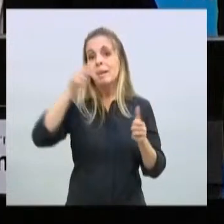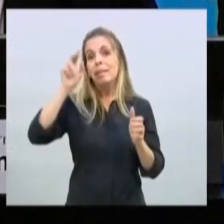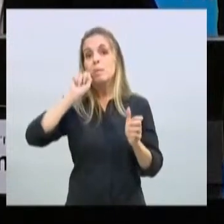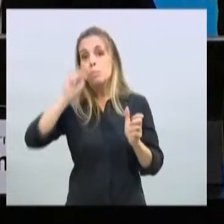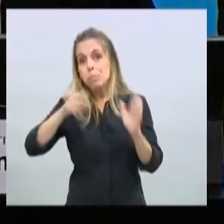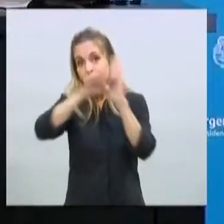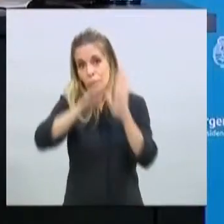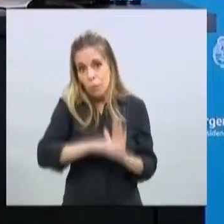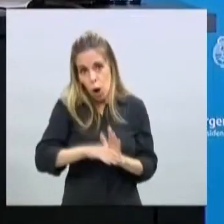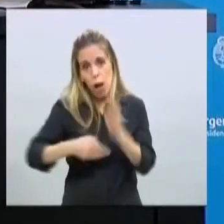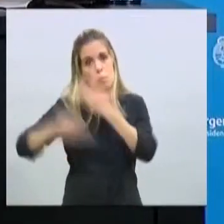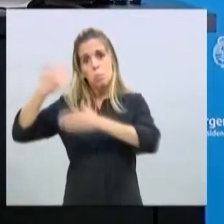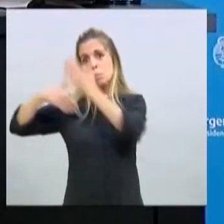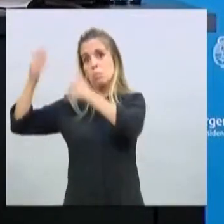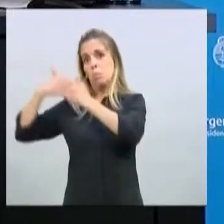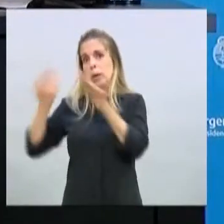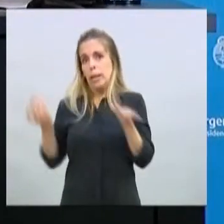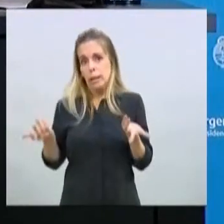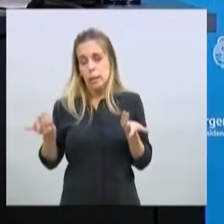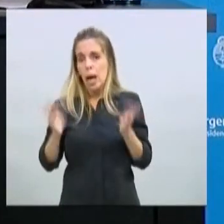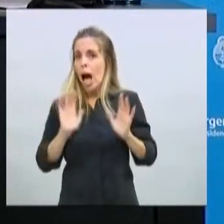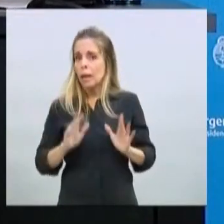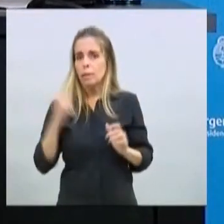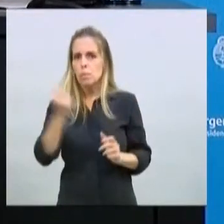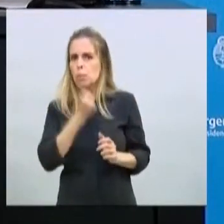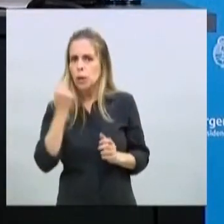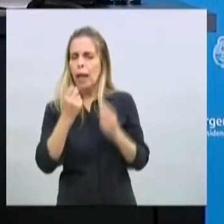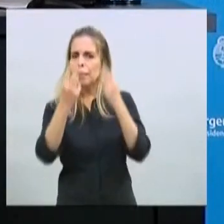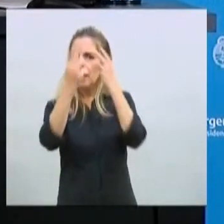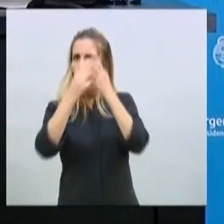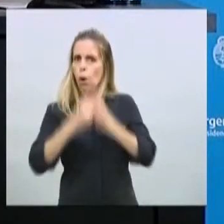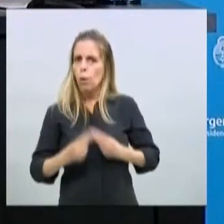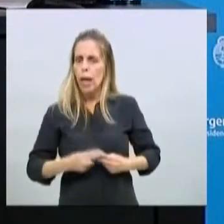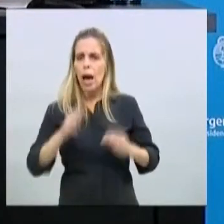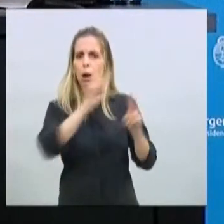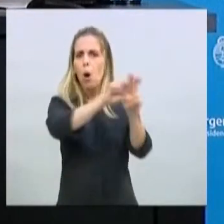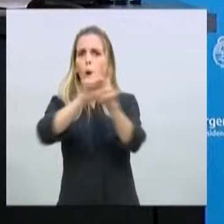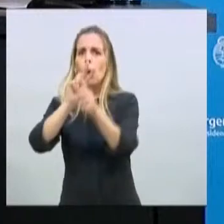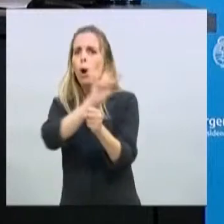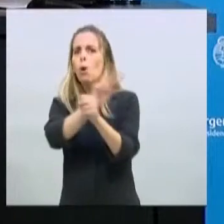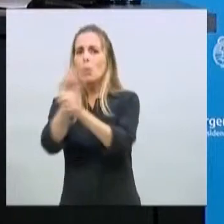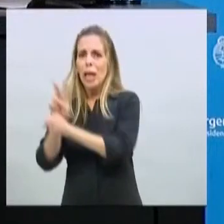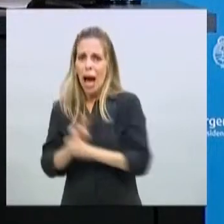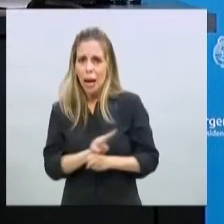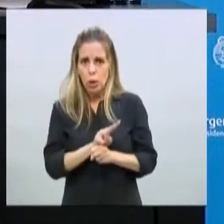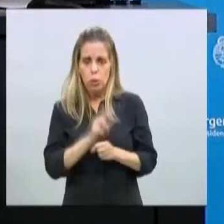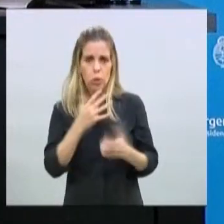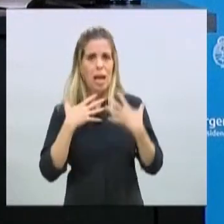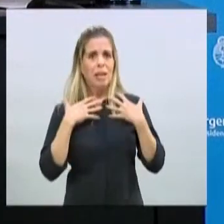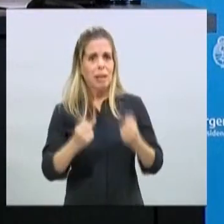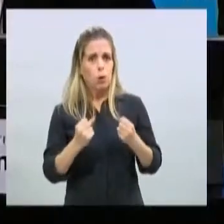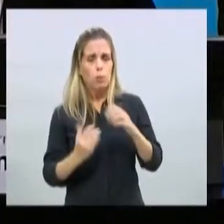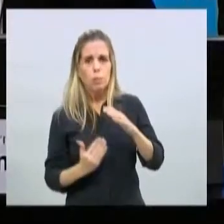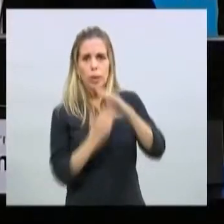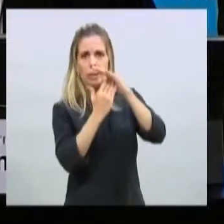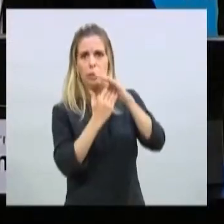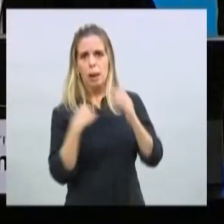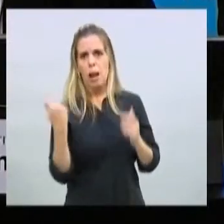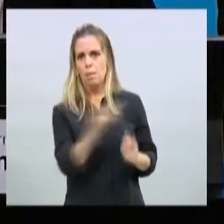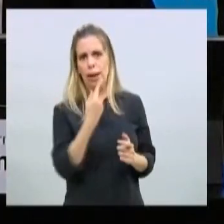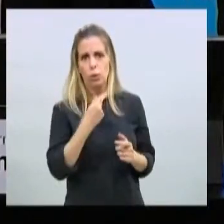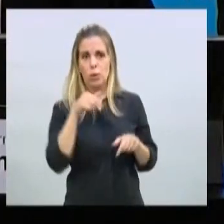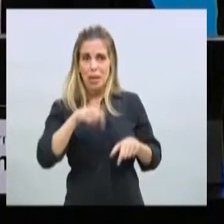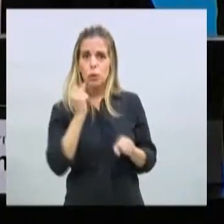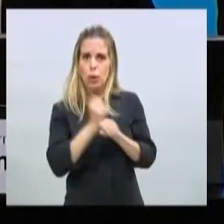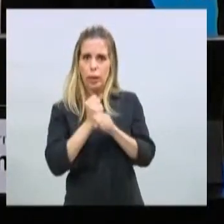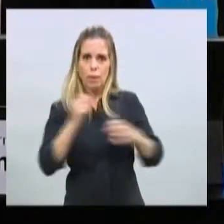para atrás. Tenemos que seguir cuidándonos, la salud es la prioridad. Y una vez más, para mí es muy importante que trabajemos en equipo como